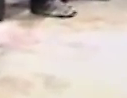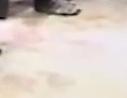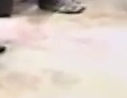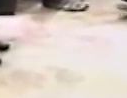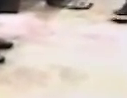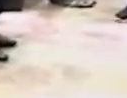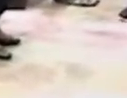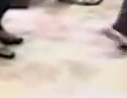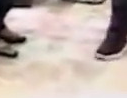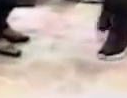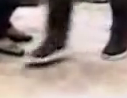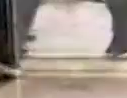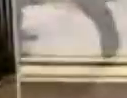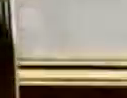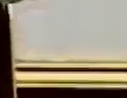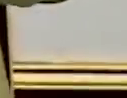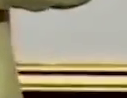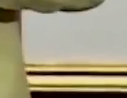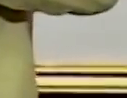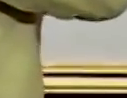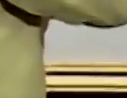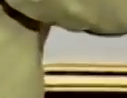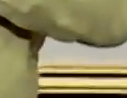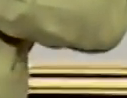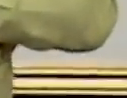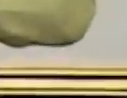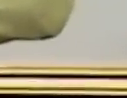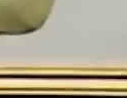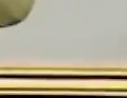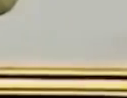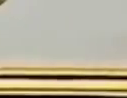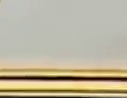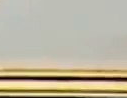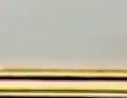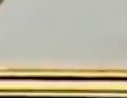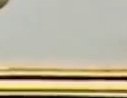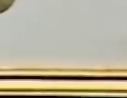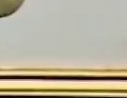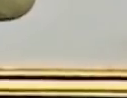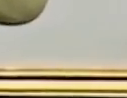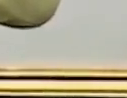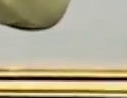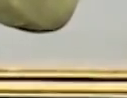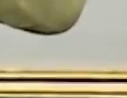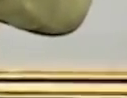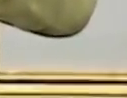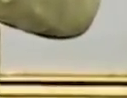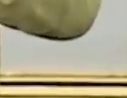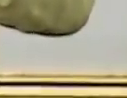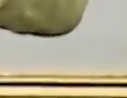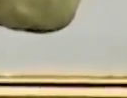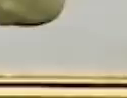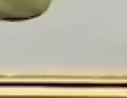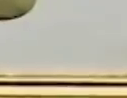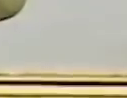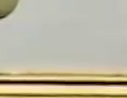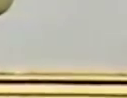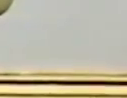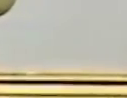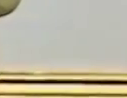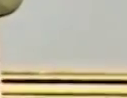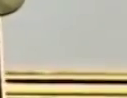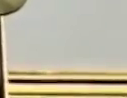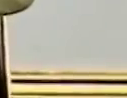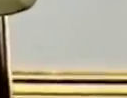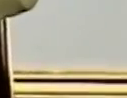Dígame, si me permiten decir algo, no estaba anotado aquí, pero si me permiten puedo decir algo,